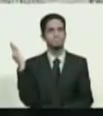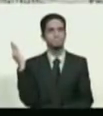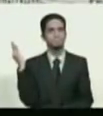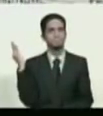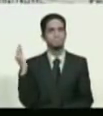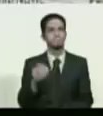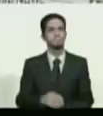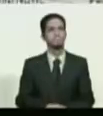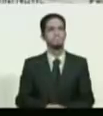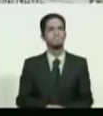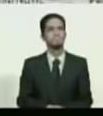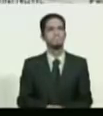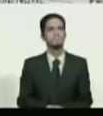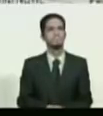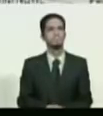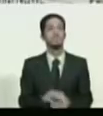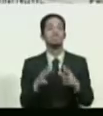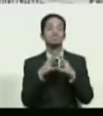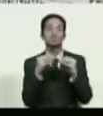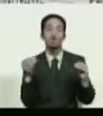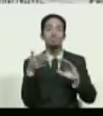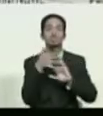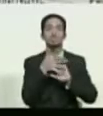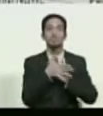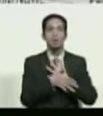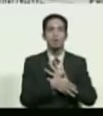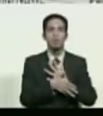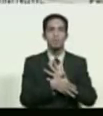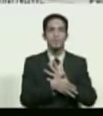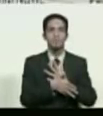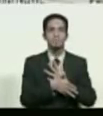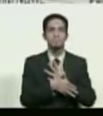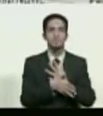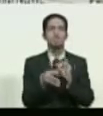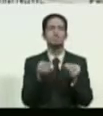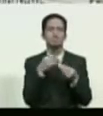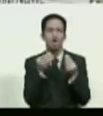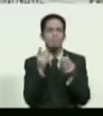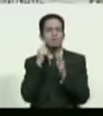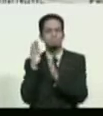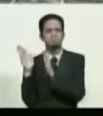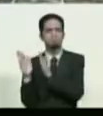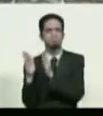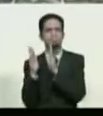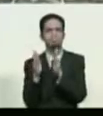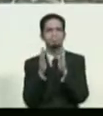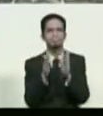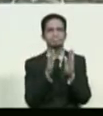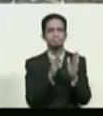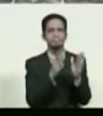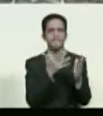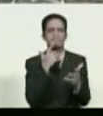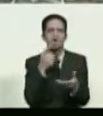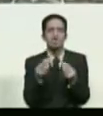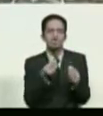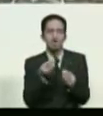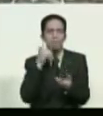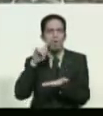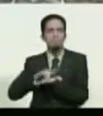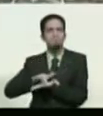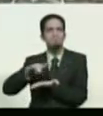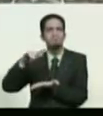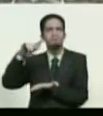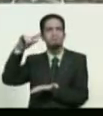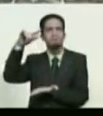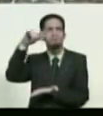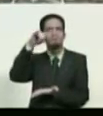está todo lo referente al itinerario que debía seguir el dron homicida del equipo número